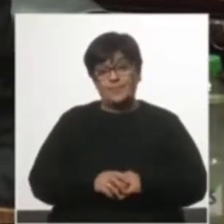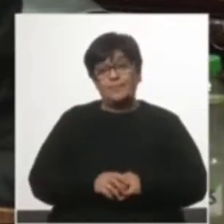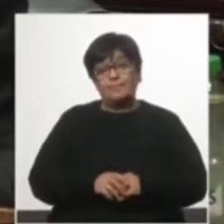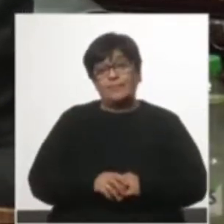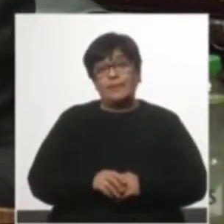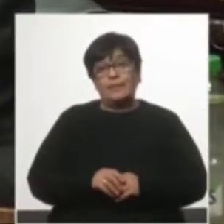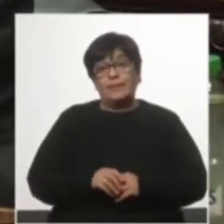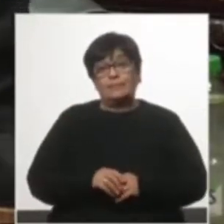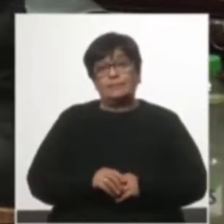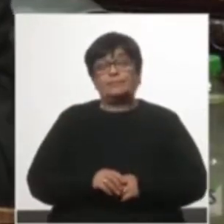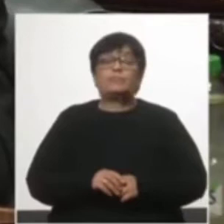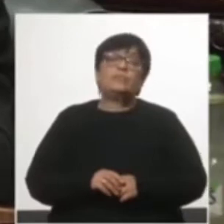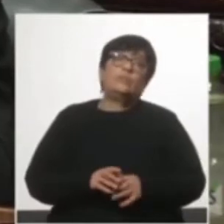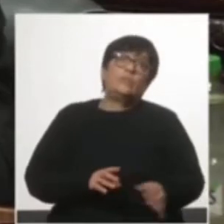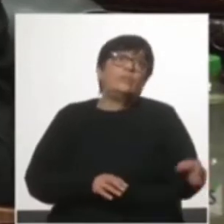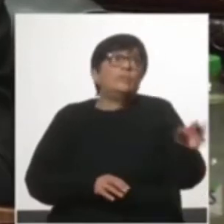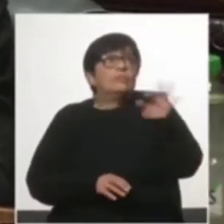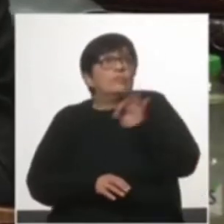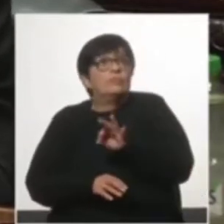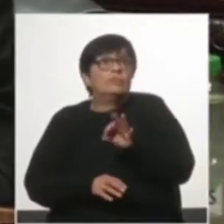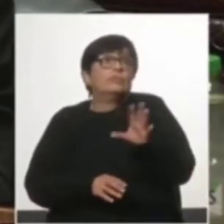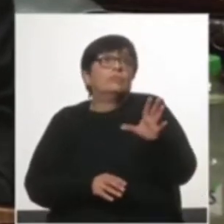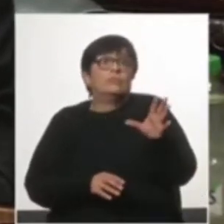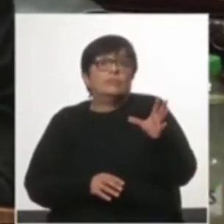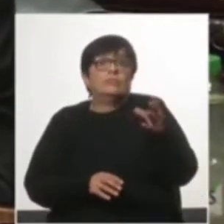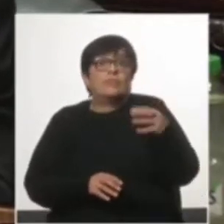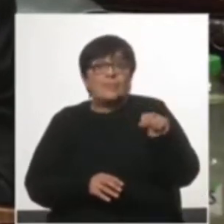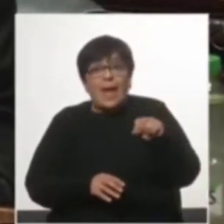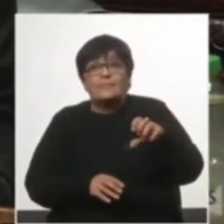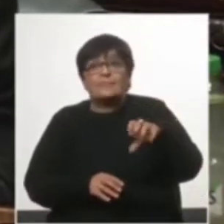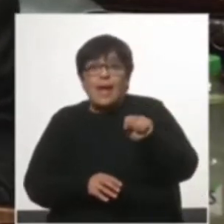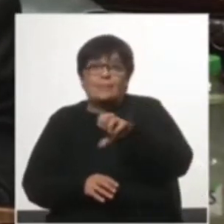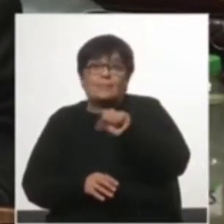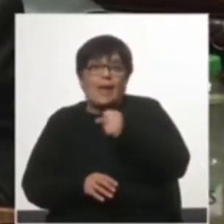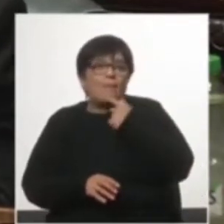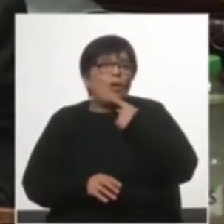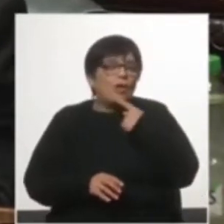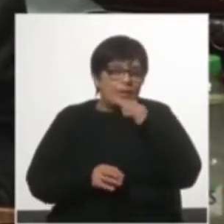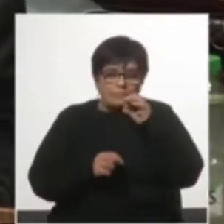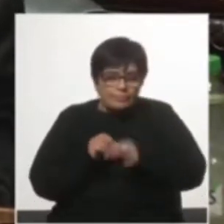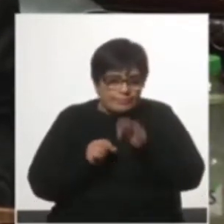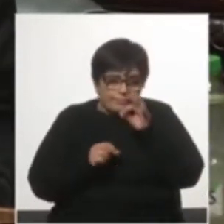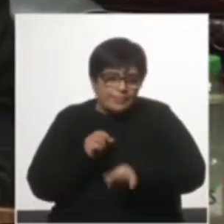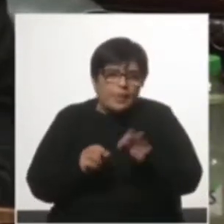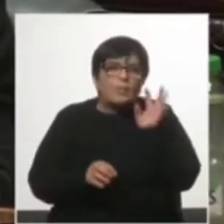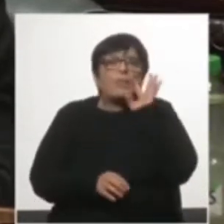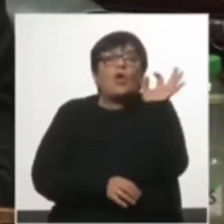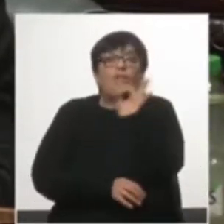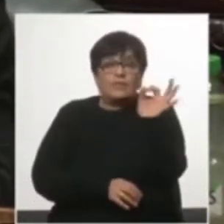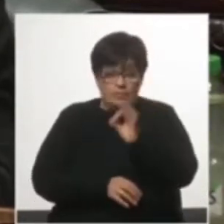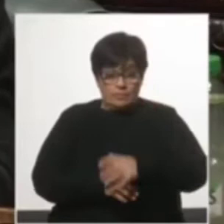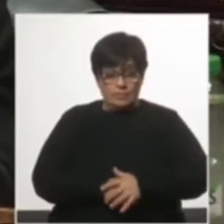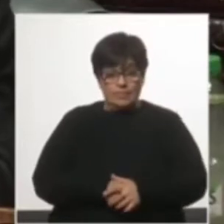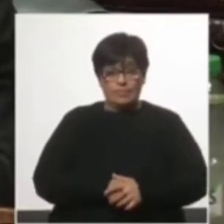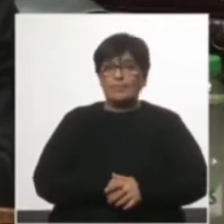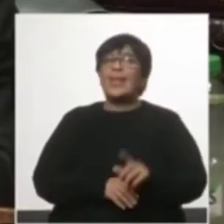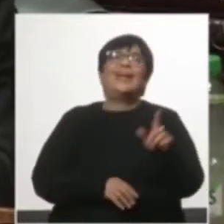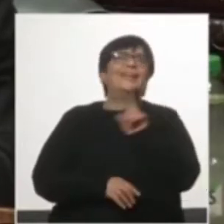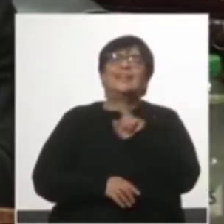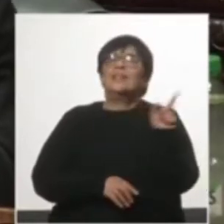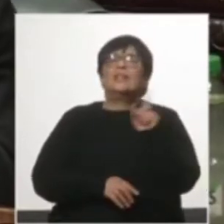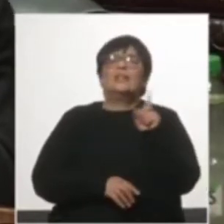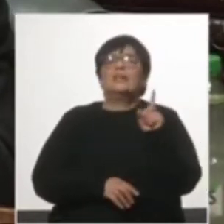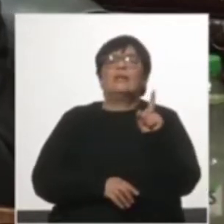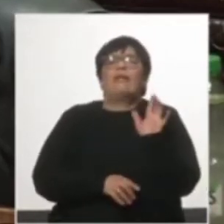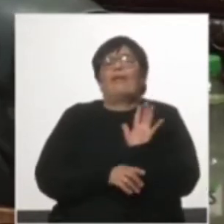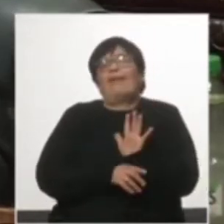¿verdad? U otro conjunto de políticas, en clave de políticas de corto plazo, transitorias. No